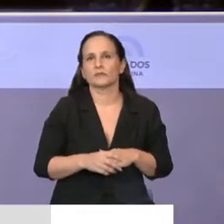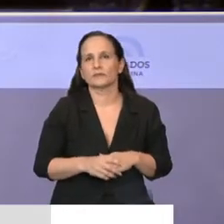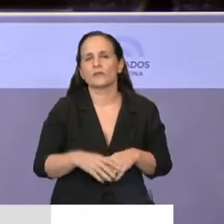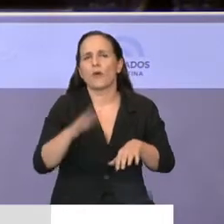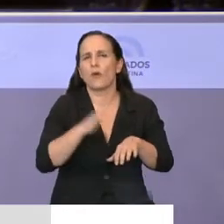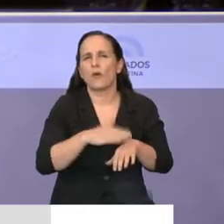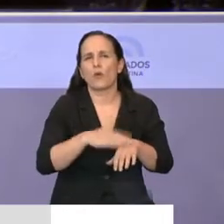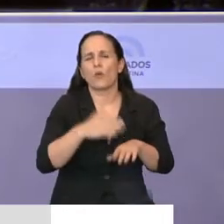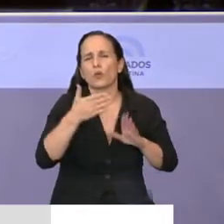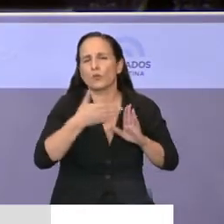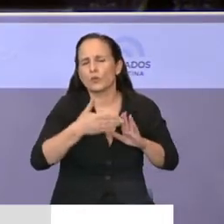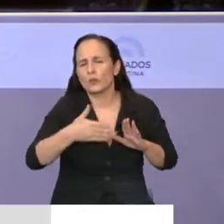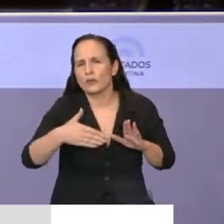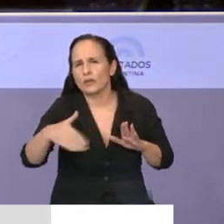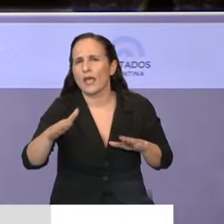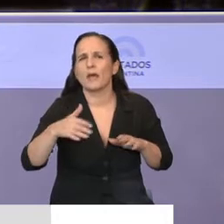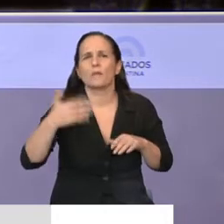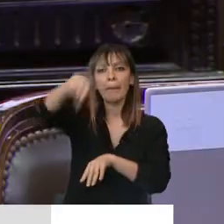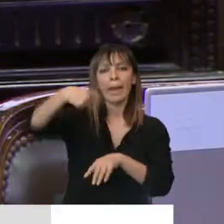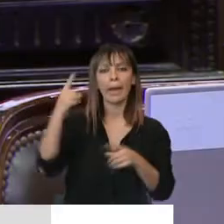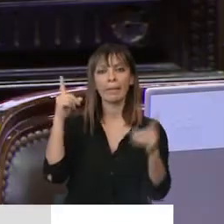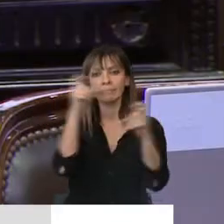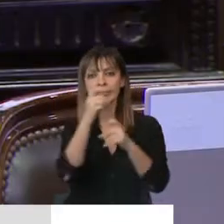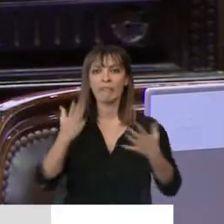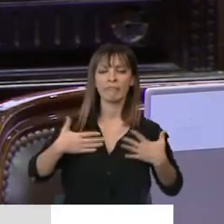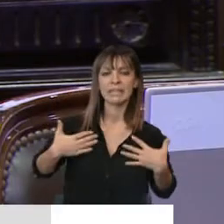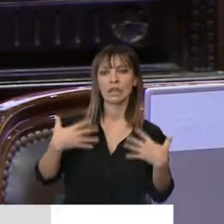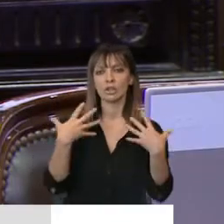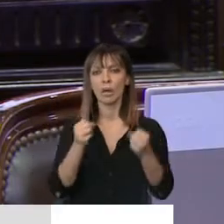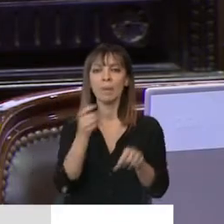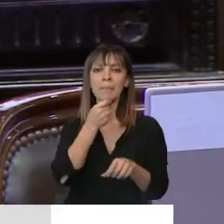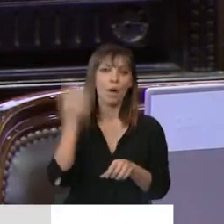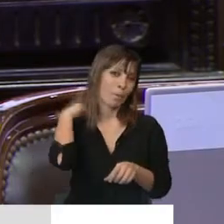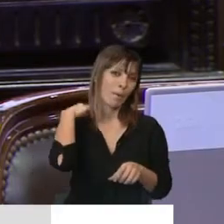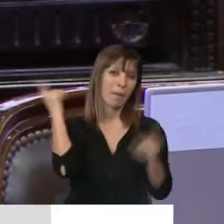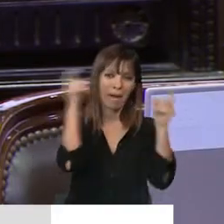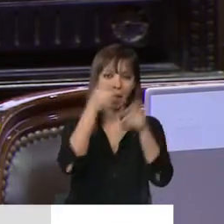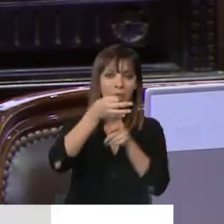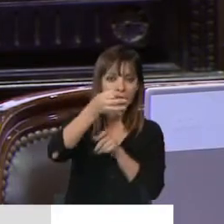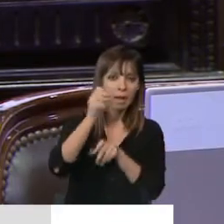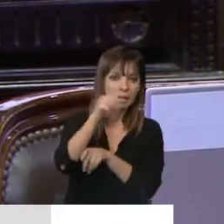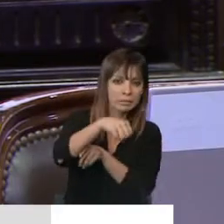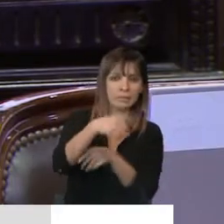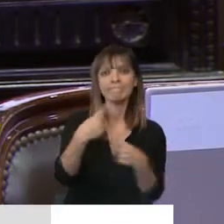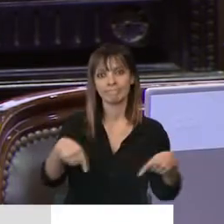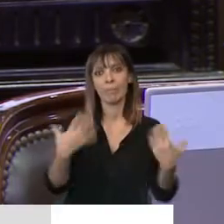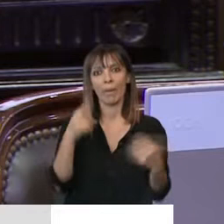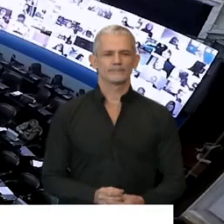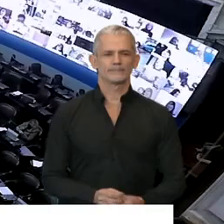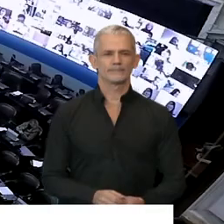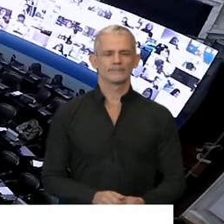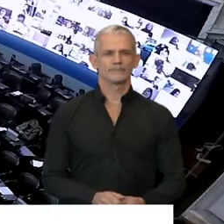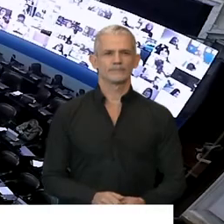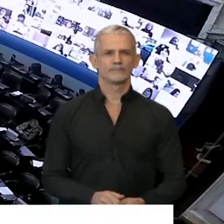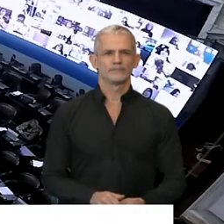que promueve la creación de una campaña nacional para la promoción de la donación voluntaria de plasma sanguíneo de pacientes recuperados de